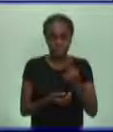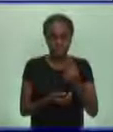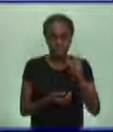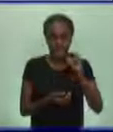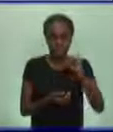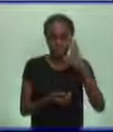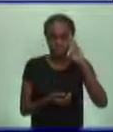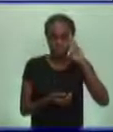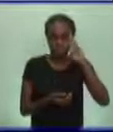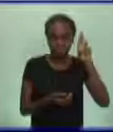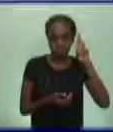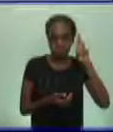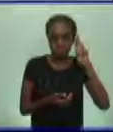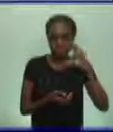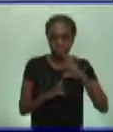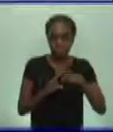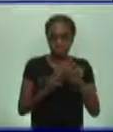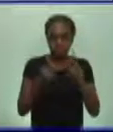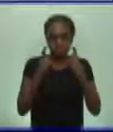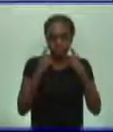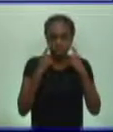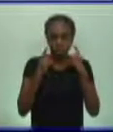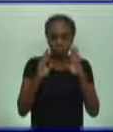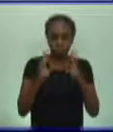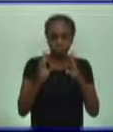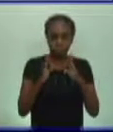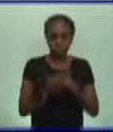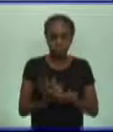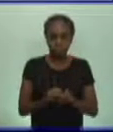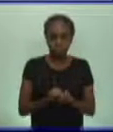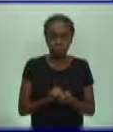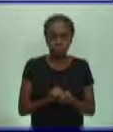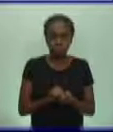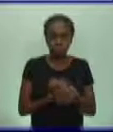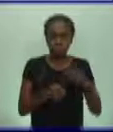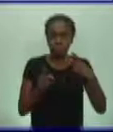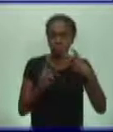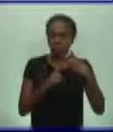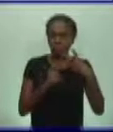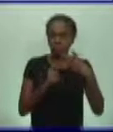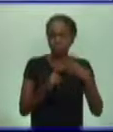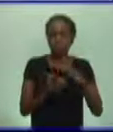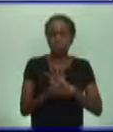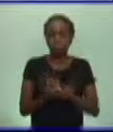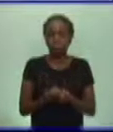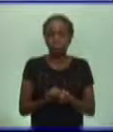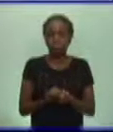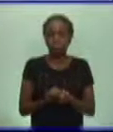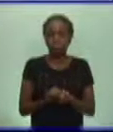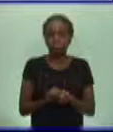sobre algo que le llamó la atención. ¿Y qué exclamó el campesino?